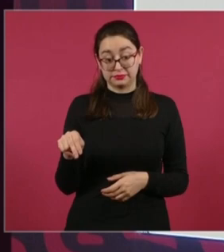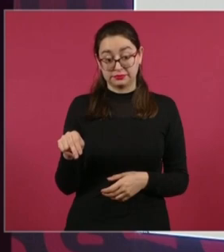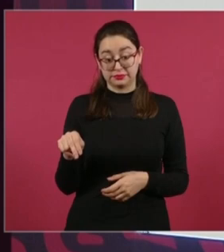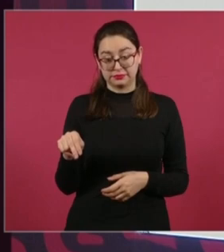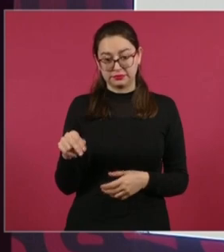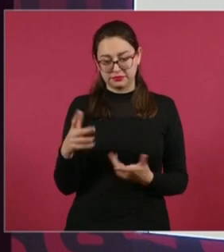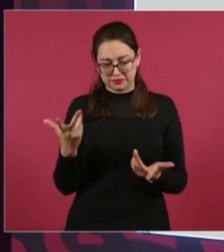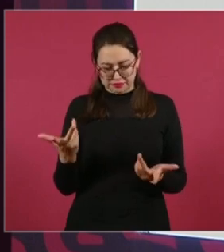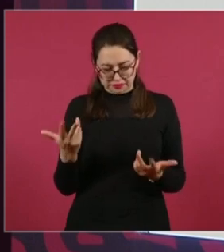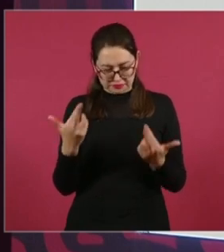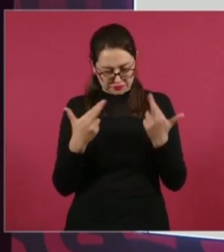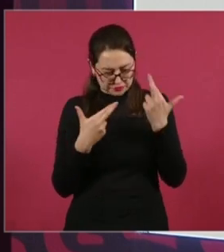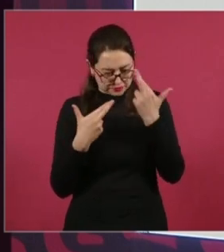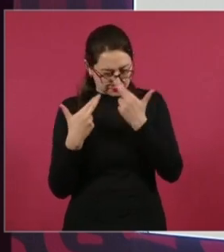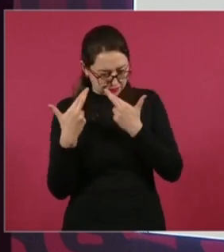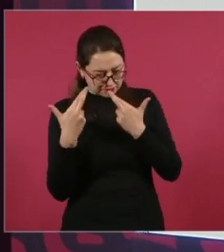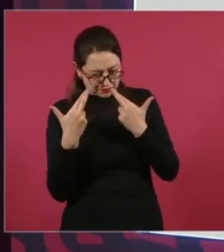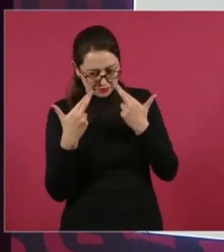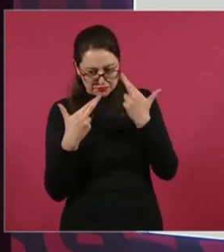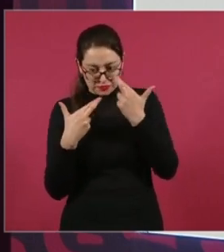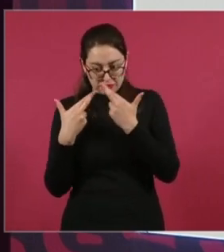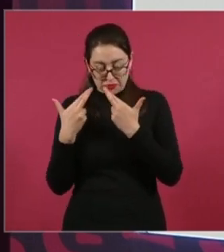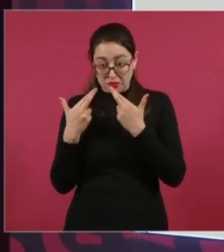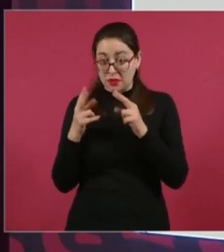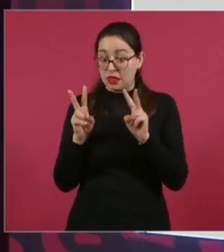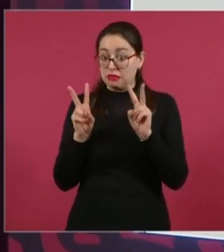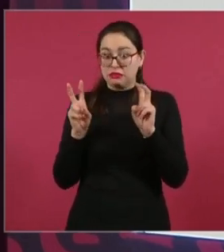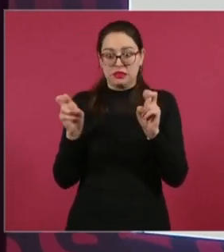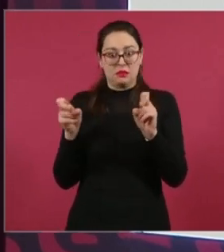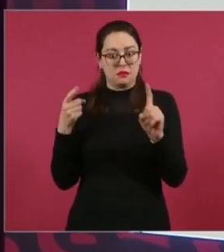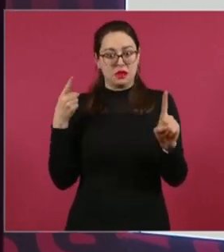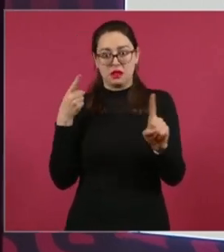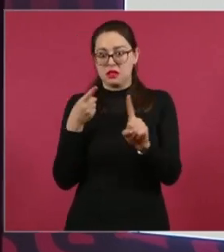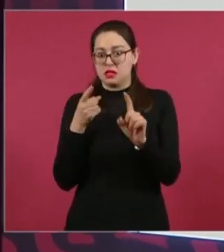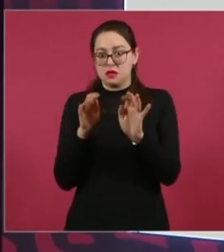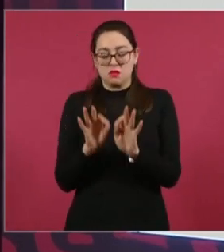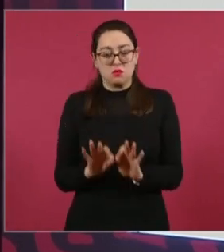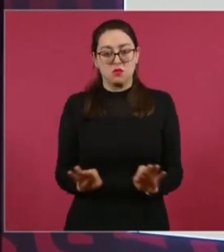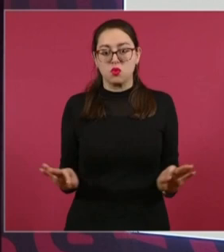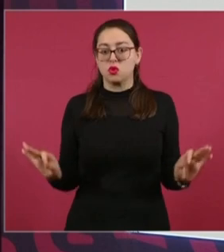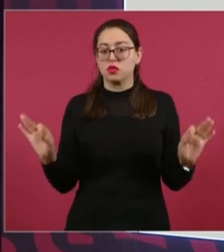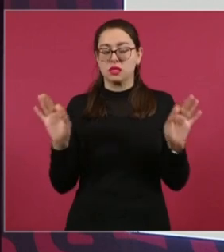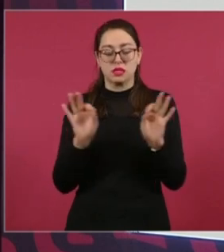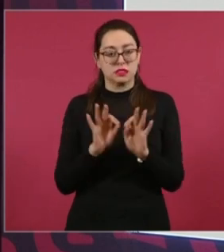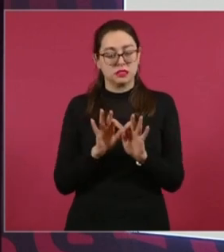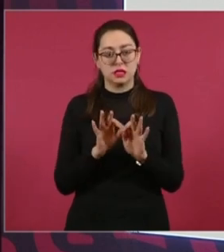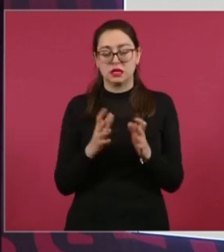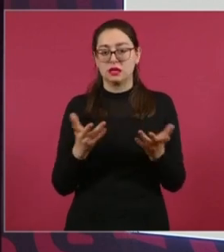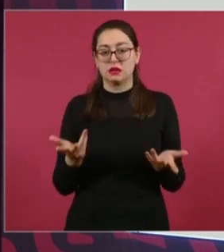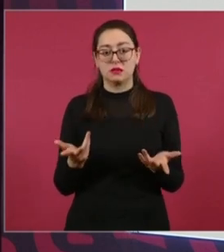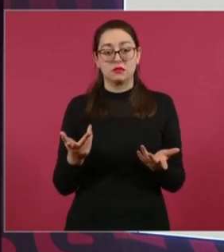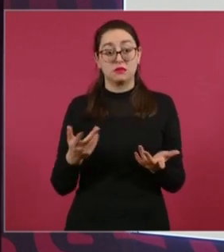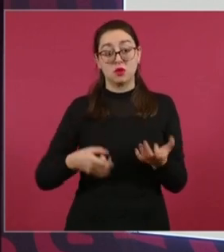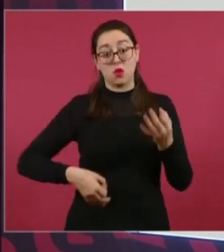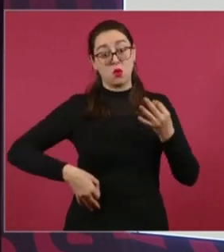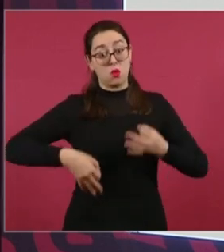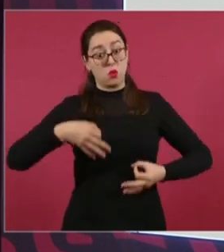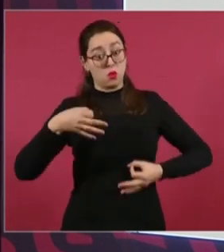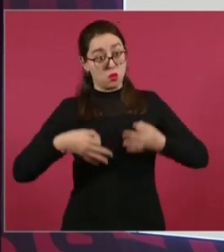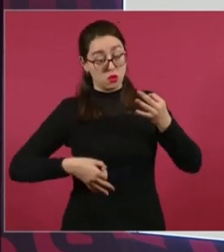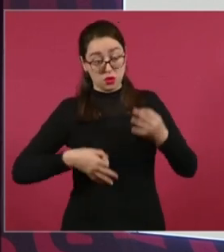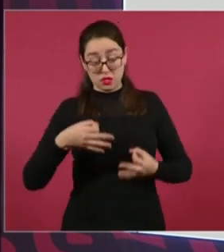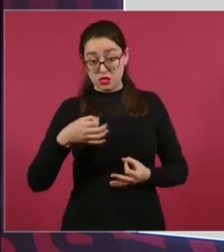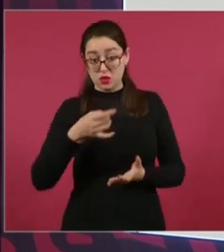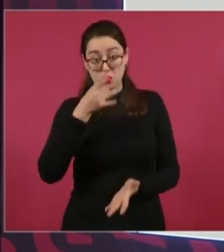le refirió que era un tema objetivo y meramente jurídico. No obstante,